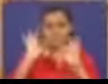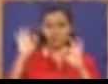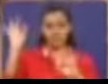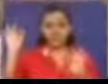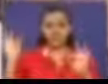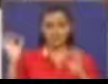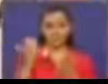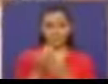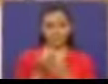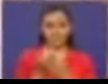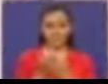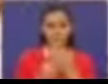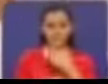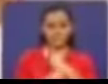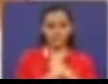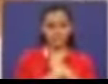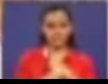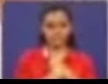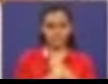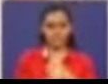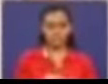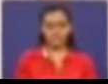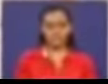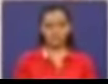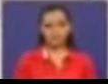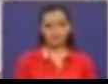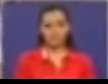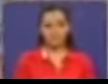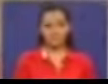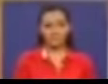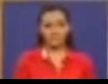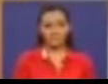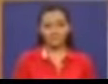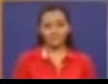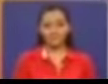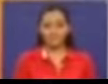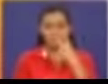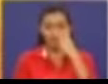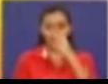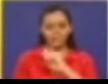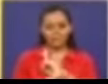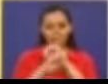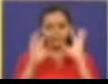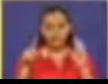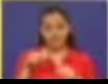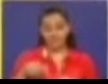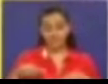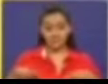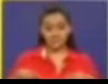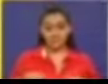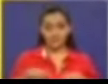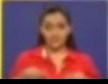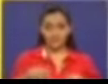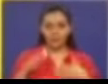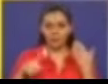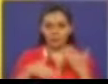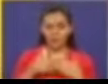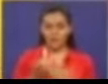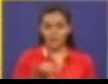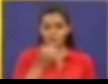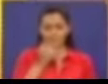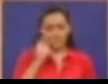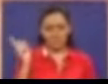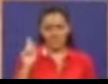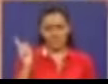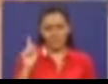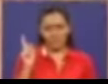lo pongan también. Bueno, y miren, esto es muy importante porque les insisto, el gasto corriente no es malo per se,